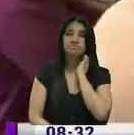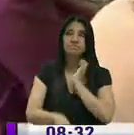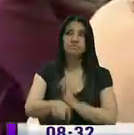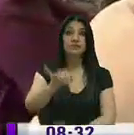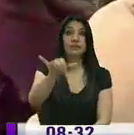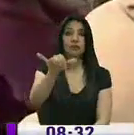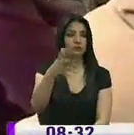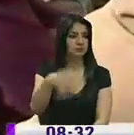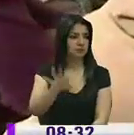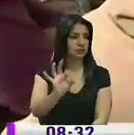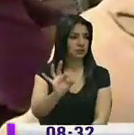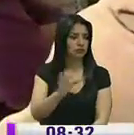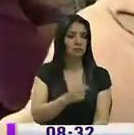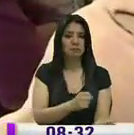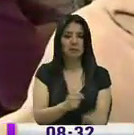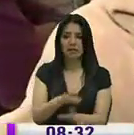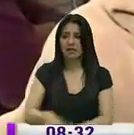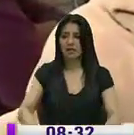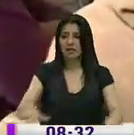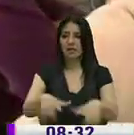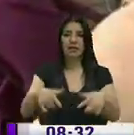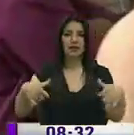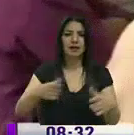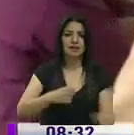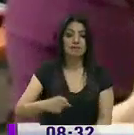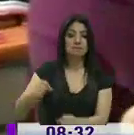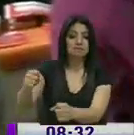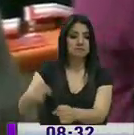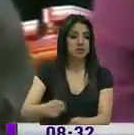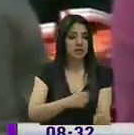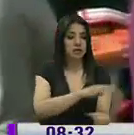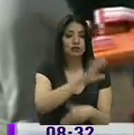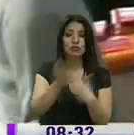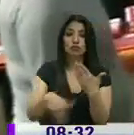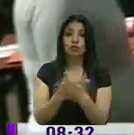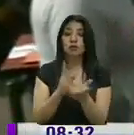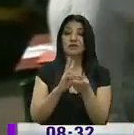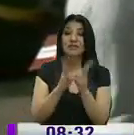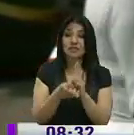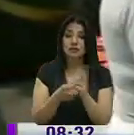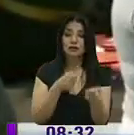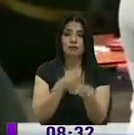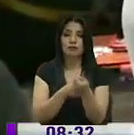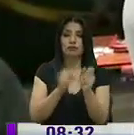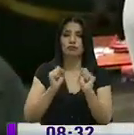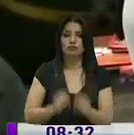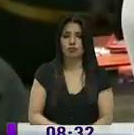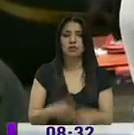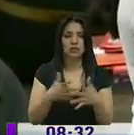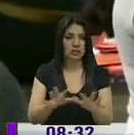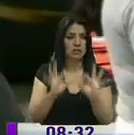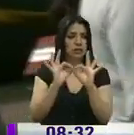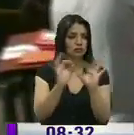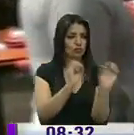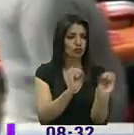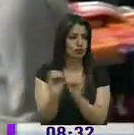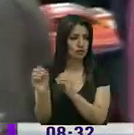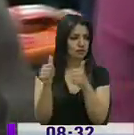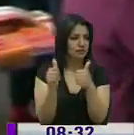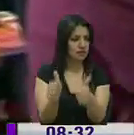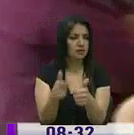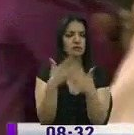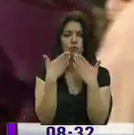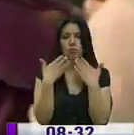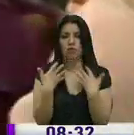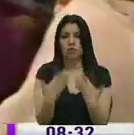vamos a hacer una minga grande en el sector donde todos los vecinos van a colaborar se han estado organizando también y eso es bueno porque